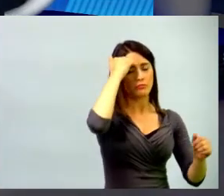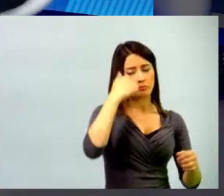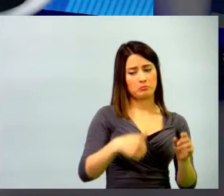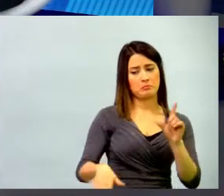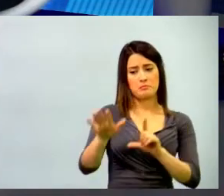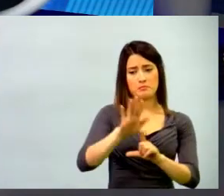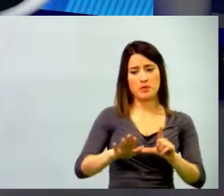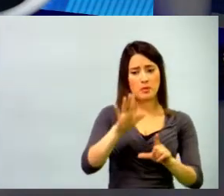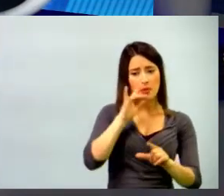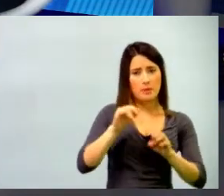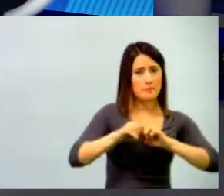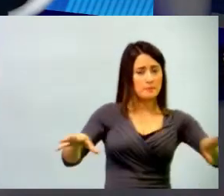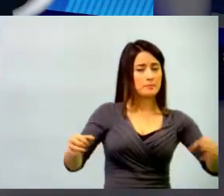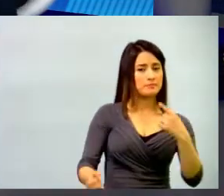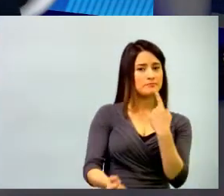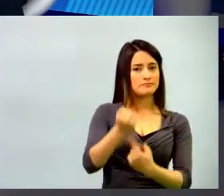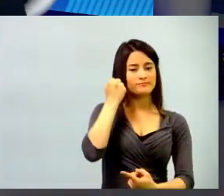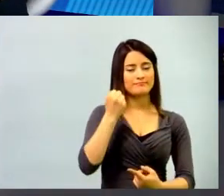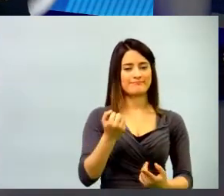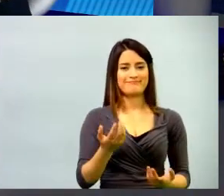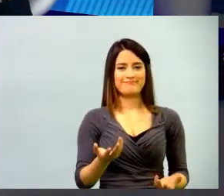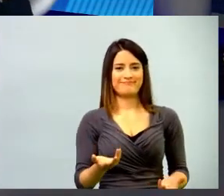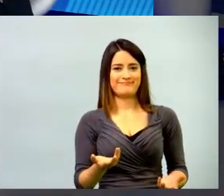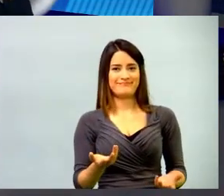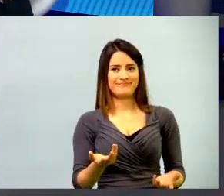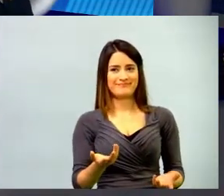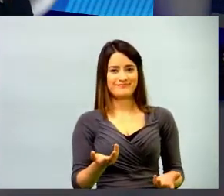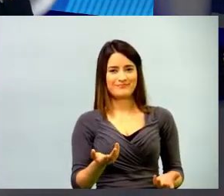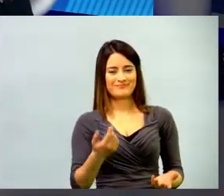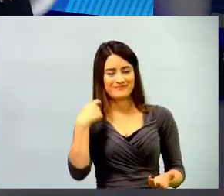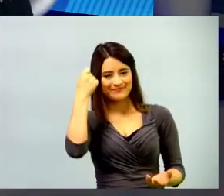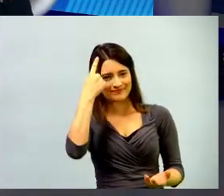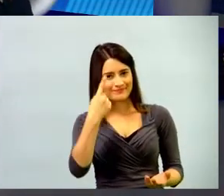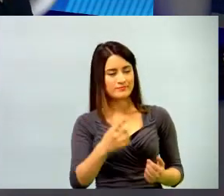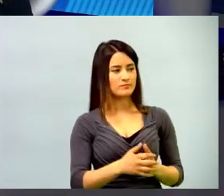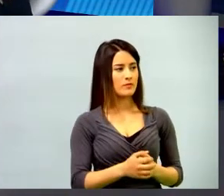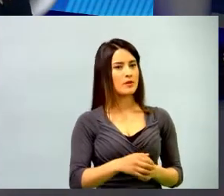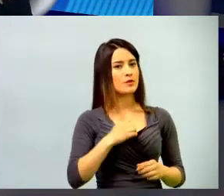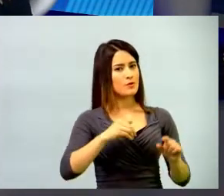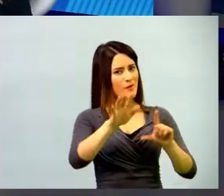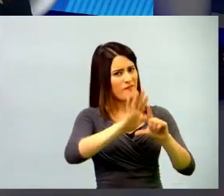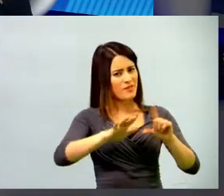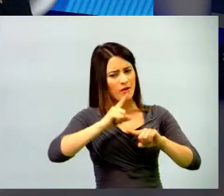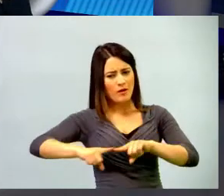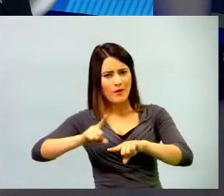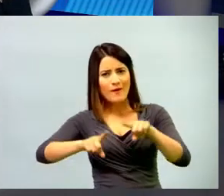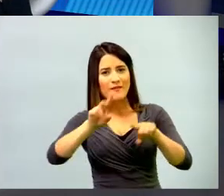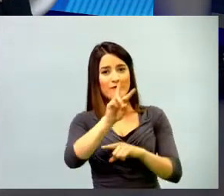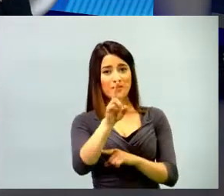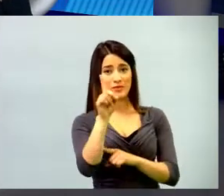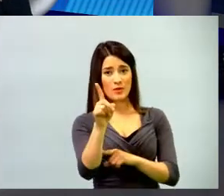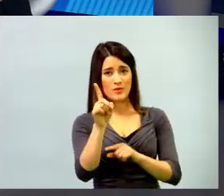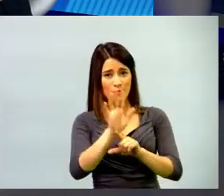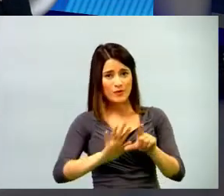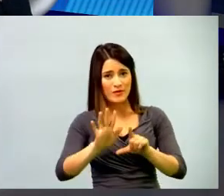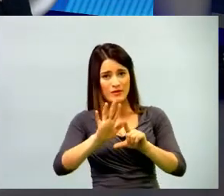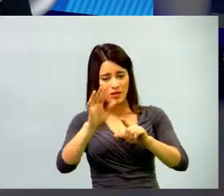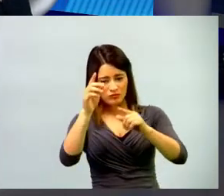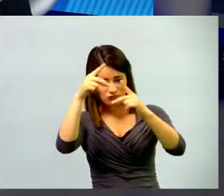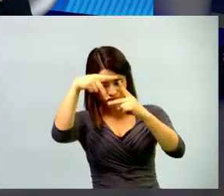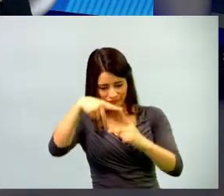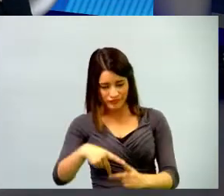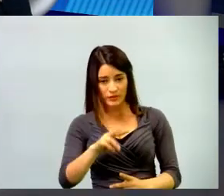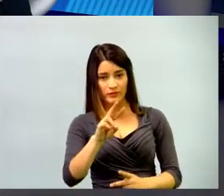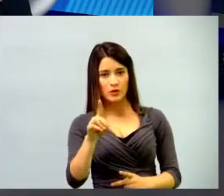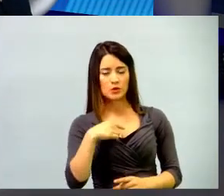mi director, Fernando Bedoya, se quedaron muchos por fuera. Yo vi los 21 videos de manera muy juiciosa y puedo